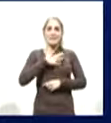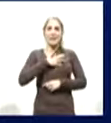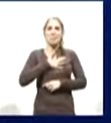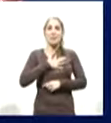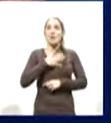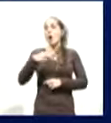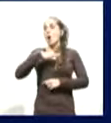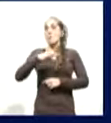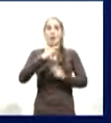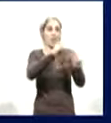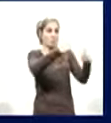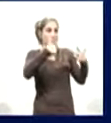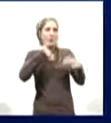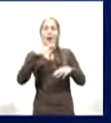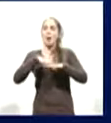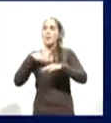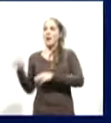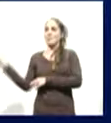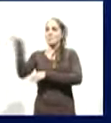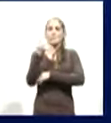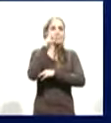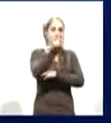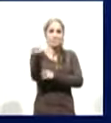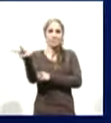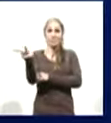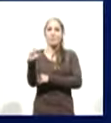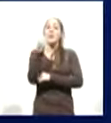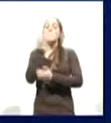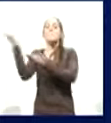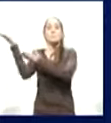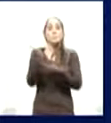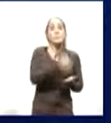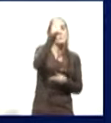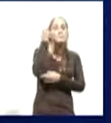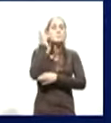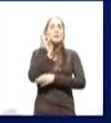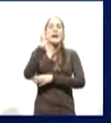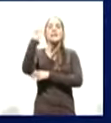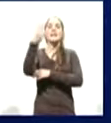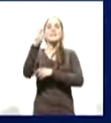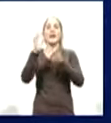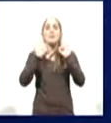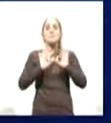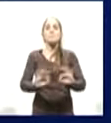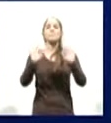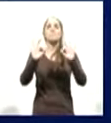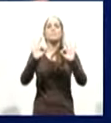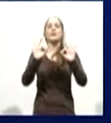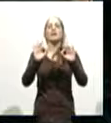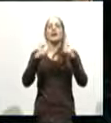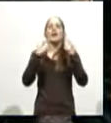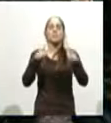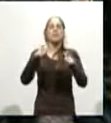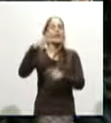gala para dar la cara y verle. Bienvenido y bienvenida a esta tercera edición de la gala Drag Queen del Carnaval